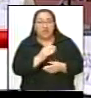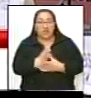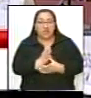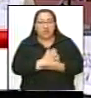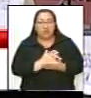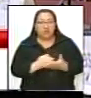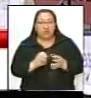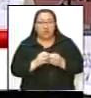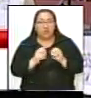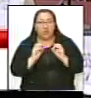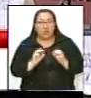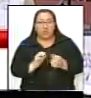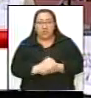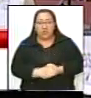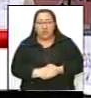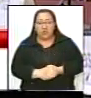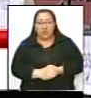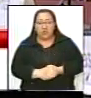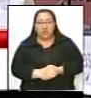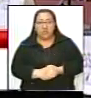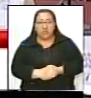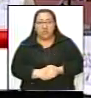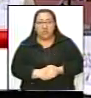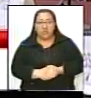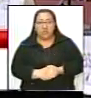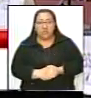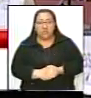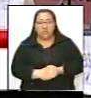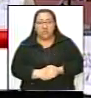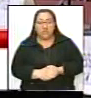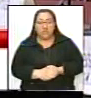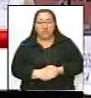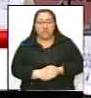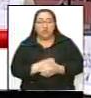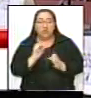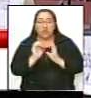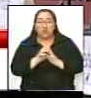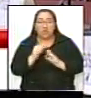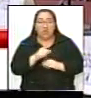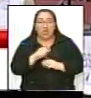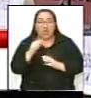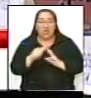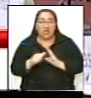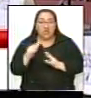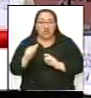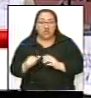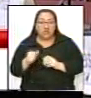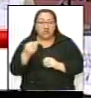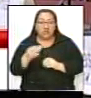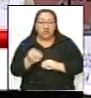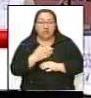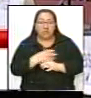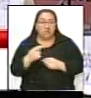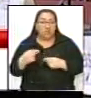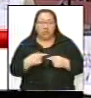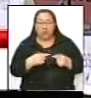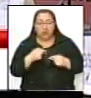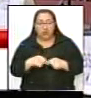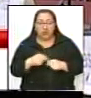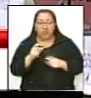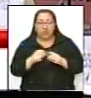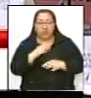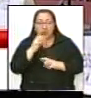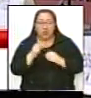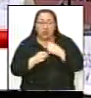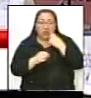distribución justas y equitativas, en el sentido, por ejemplo, Ancash. Siempre concursan a estos